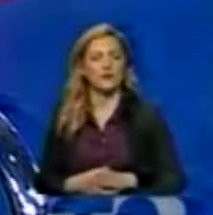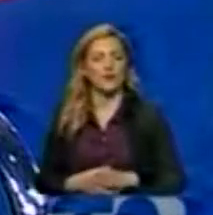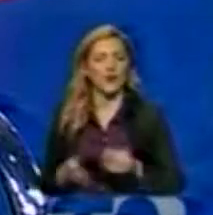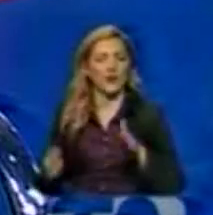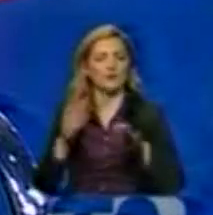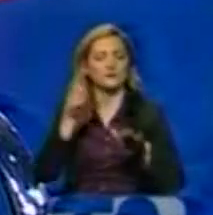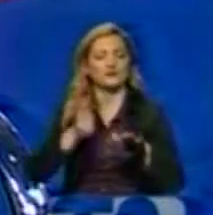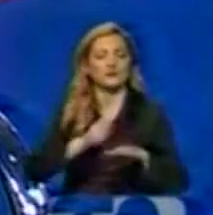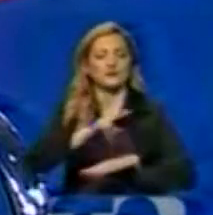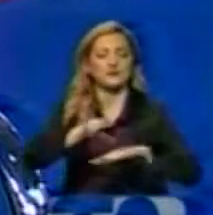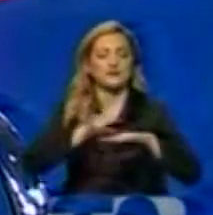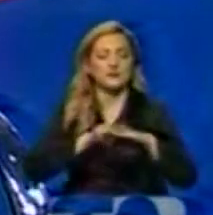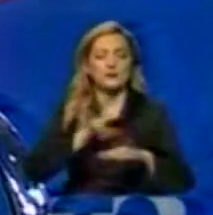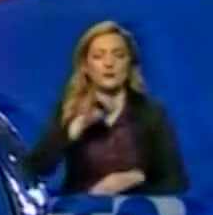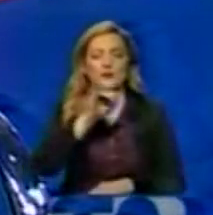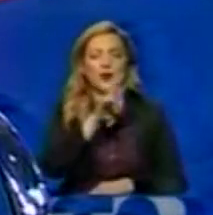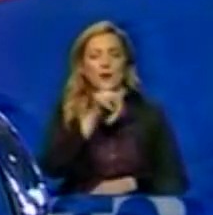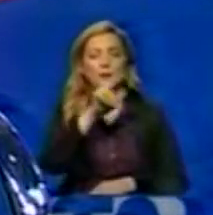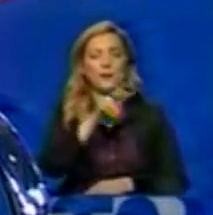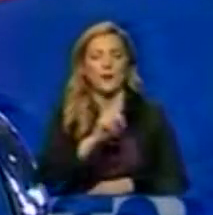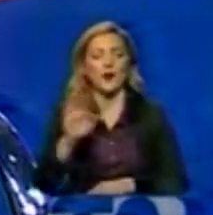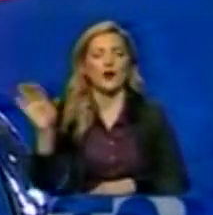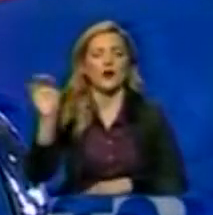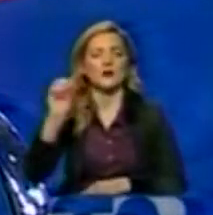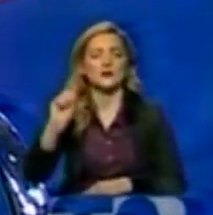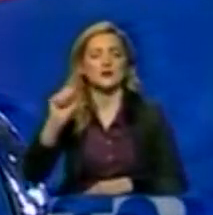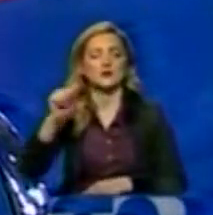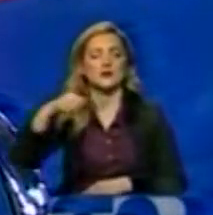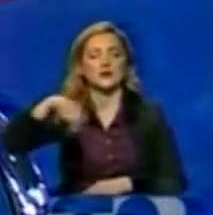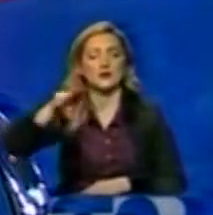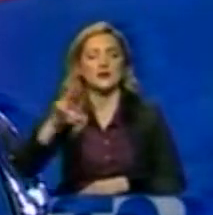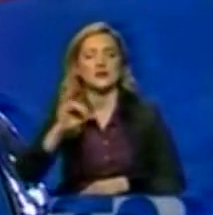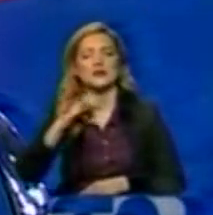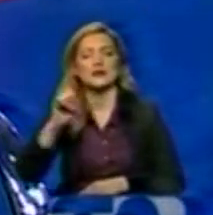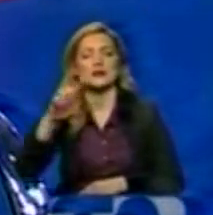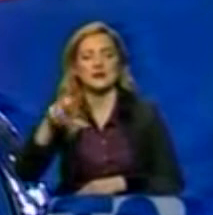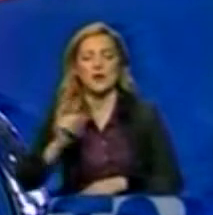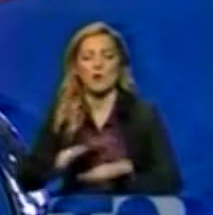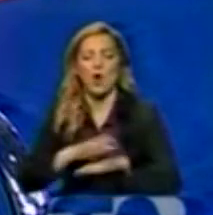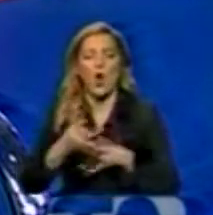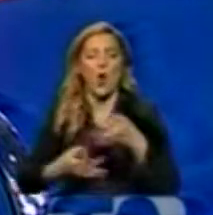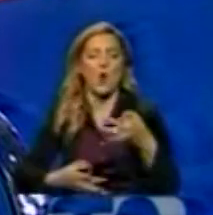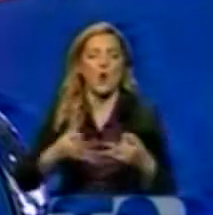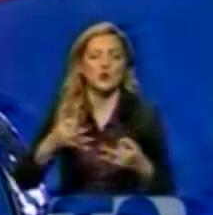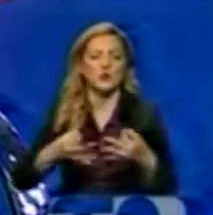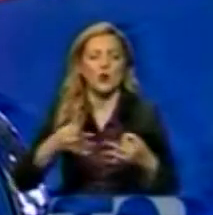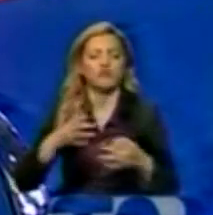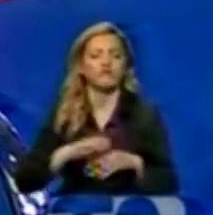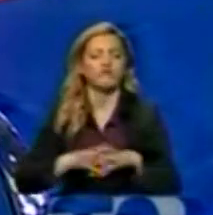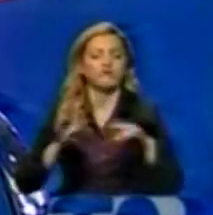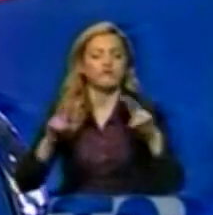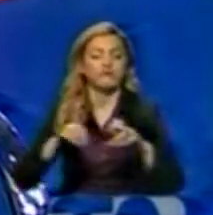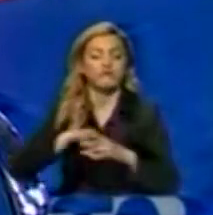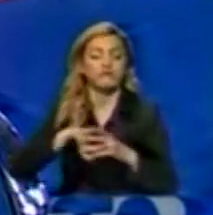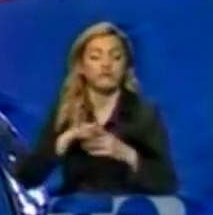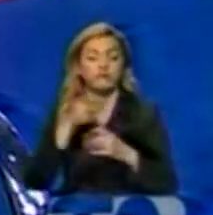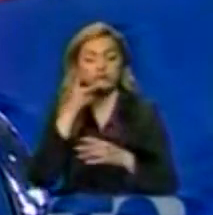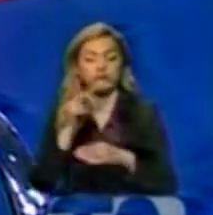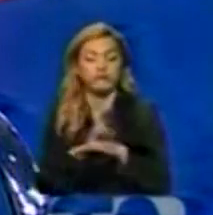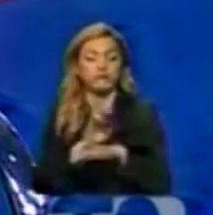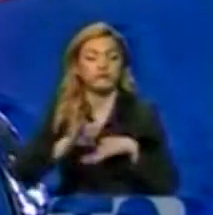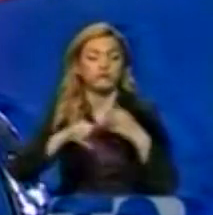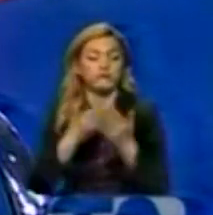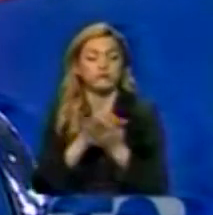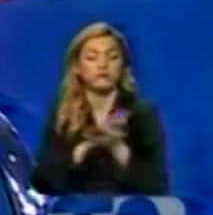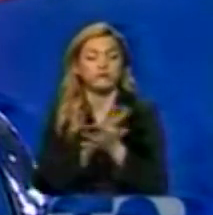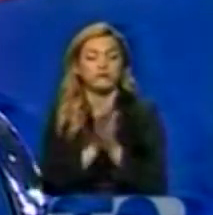Pues Nacional Iván Saquicela llama a juicio por peculado a 15 procesados por el caso Zinge y ratifica la medida de presión contra Jorge Glass